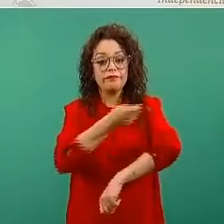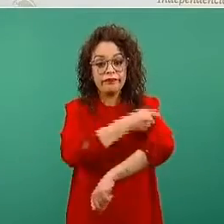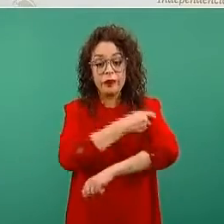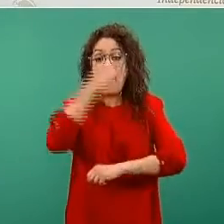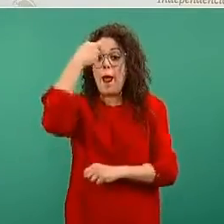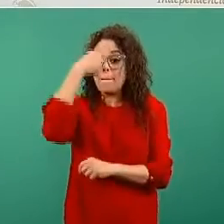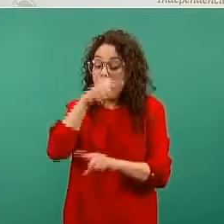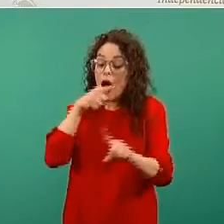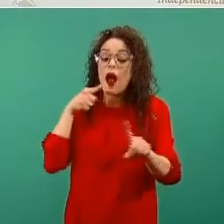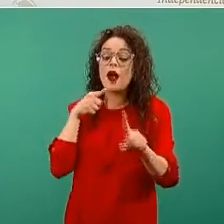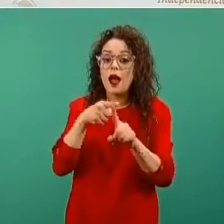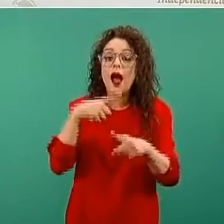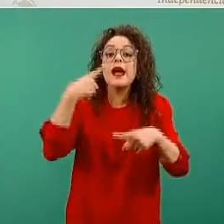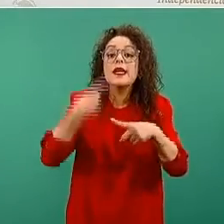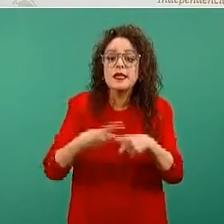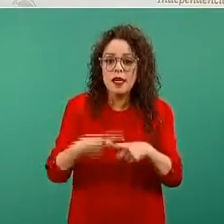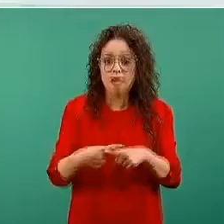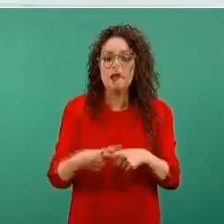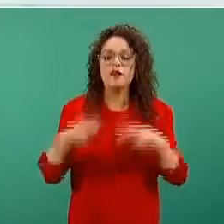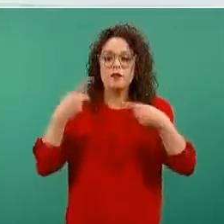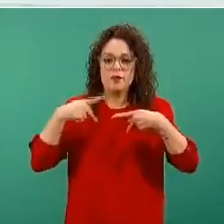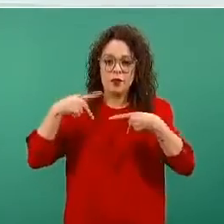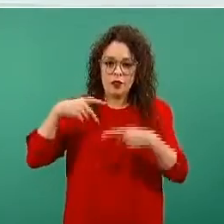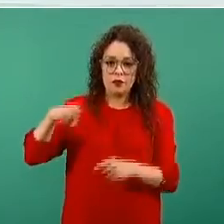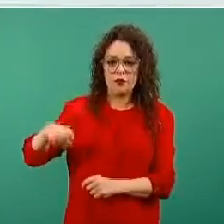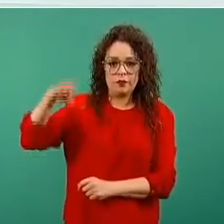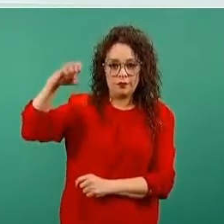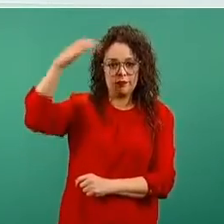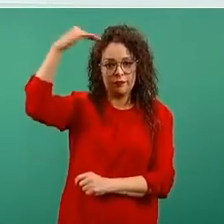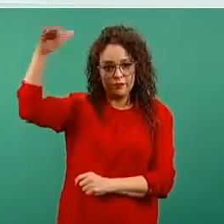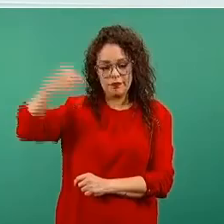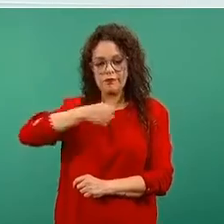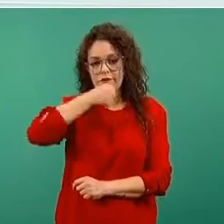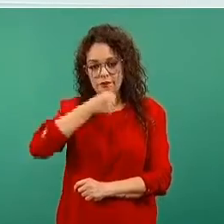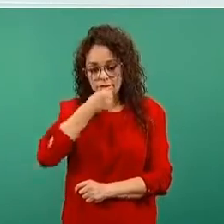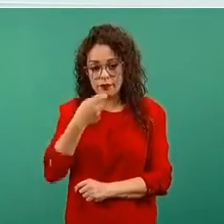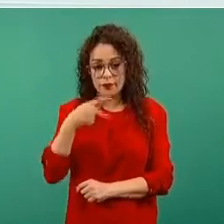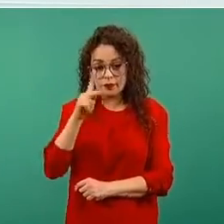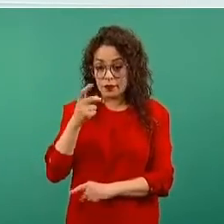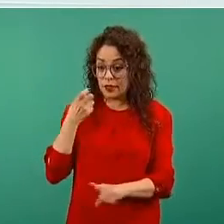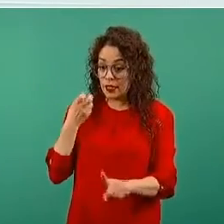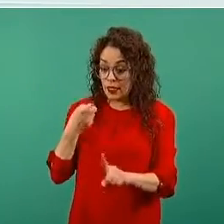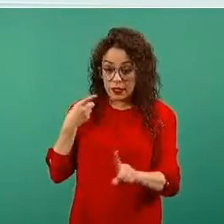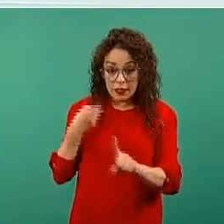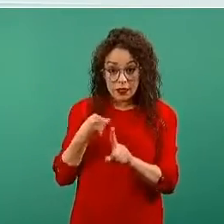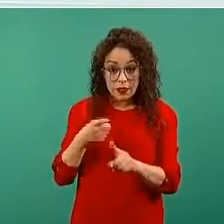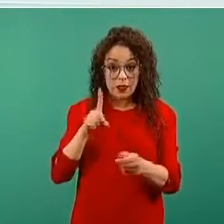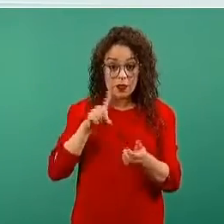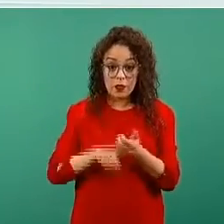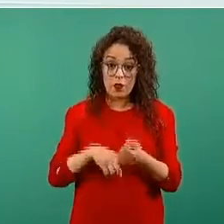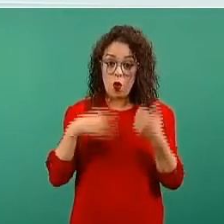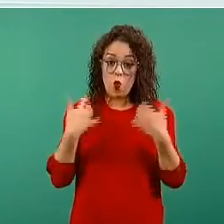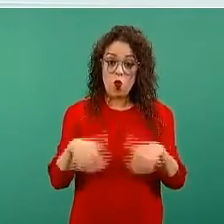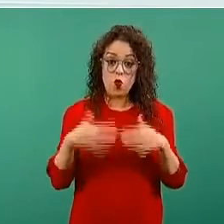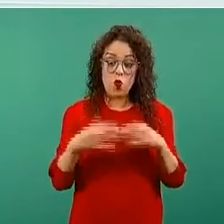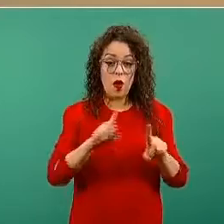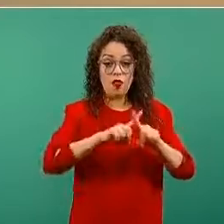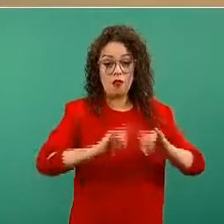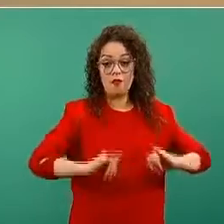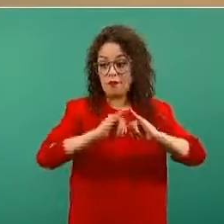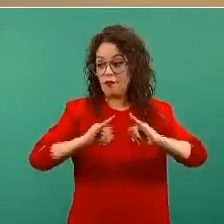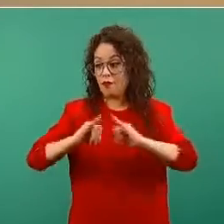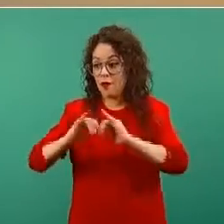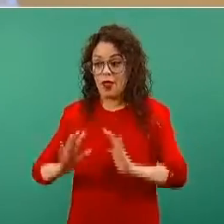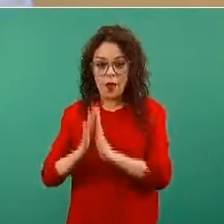adultas mayores. Seguimos en la etapa 1. Pero todo este operativo, que es un operativo multiinstitucional, es muy importante. Y